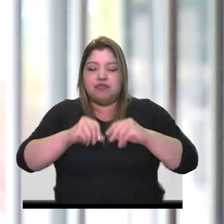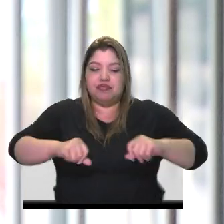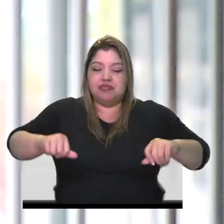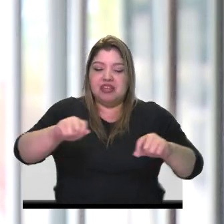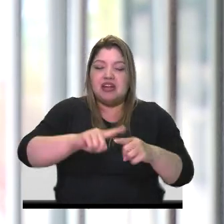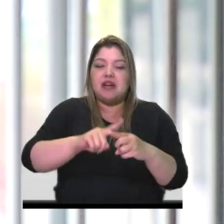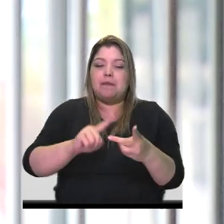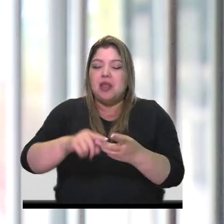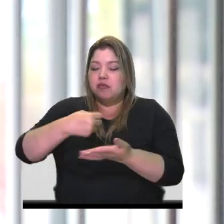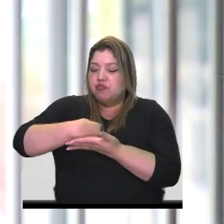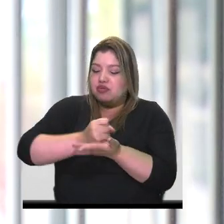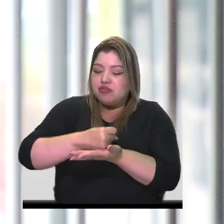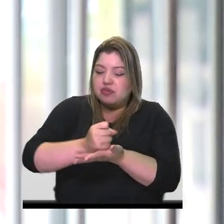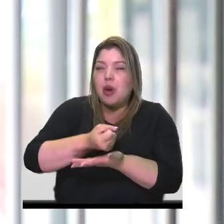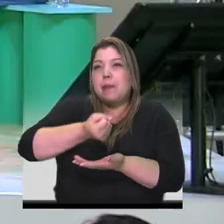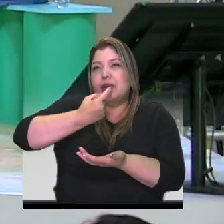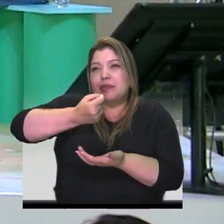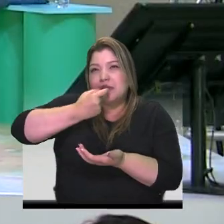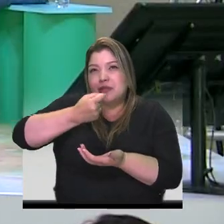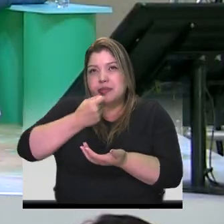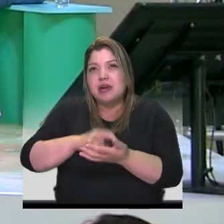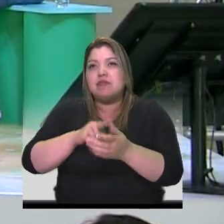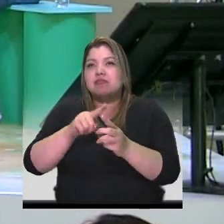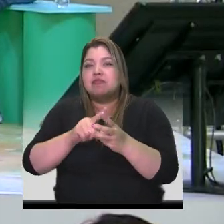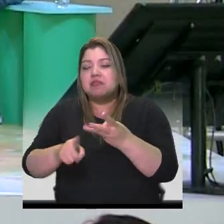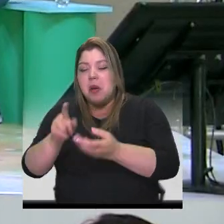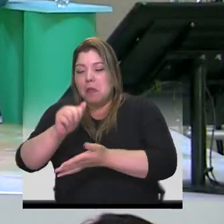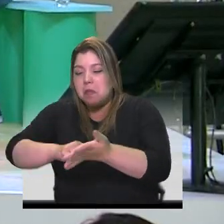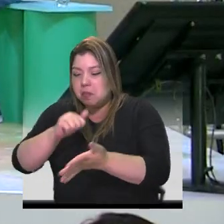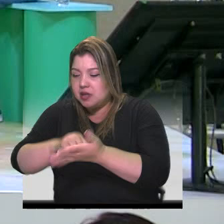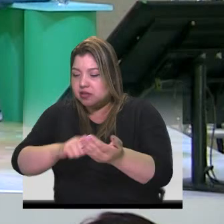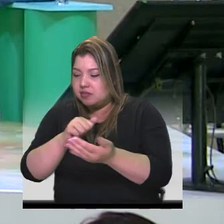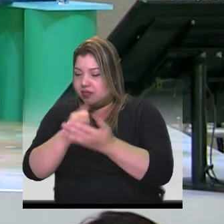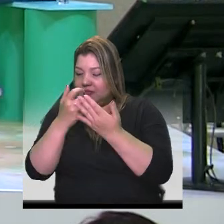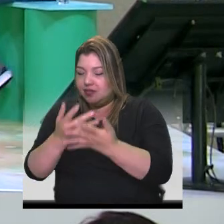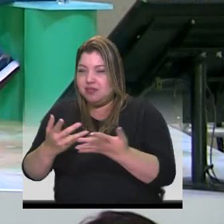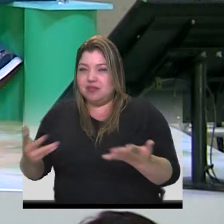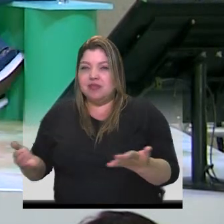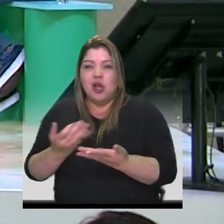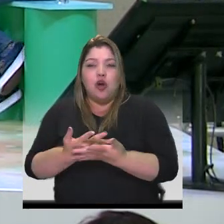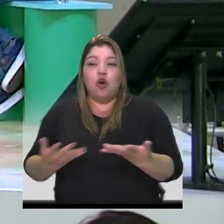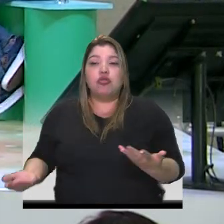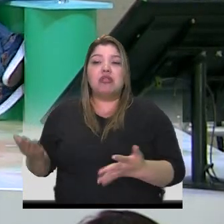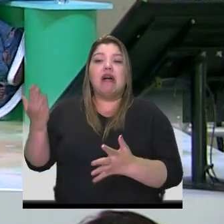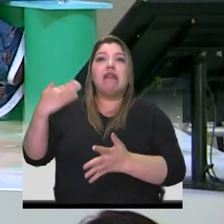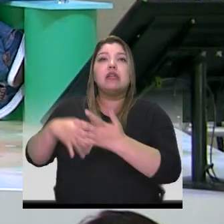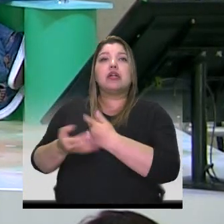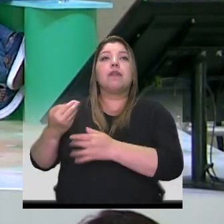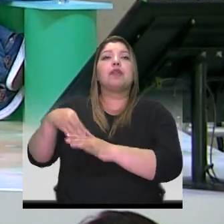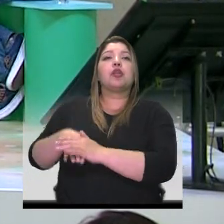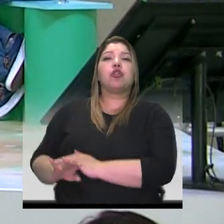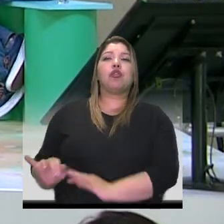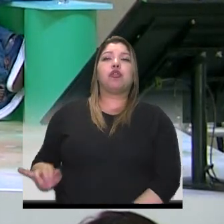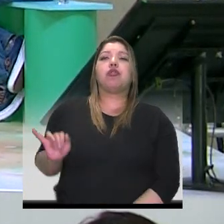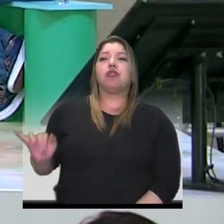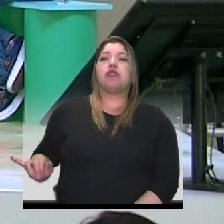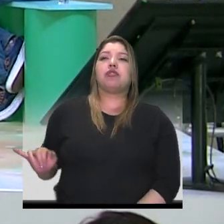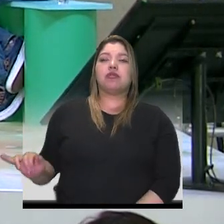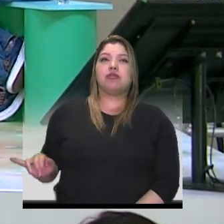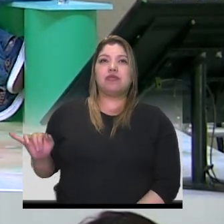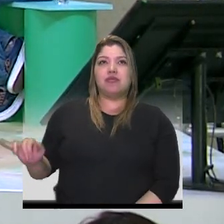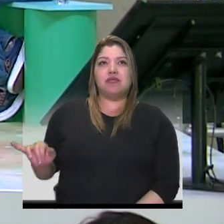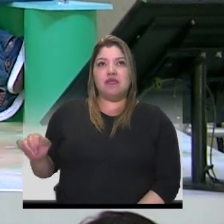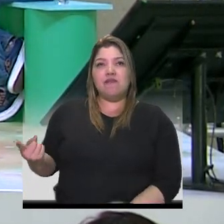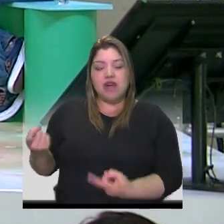medicina, con los materiales que todavía hoy siguen guardados pues como en muchas comunidades